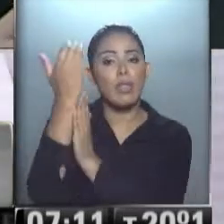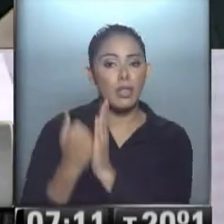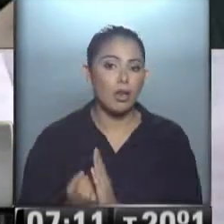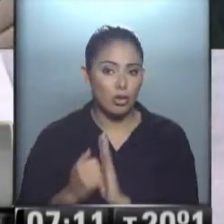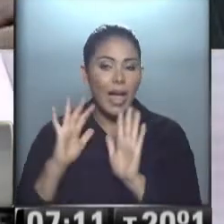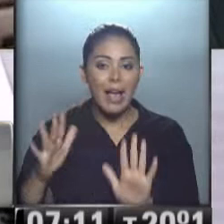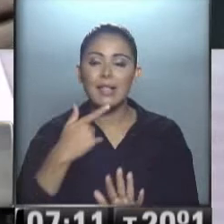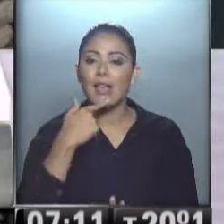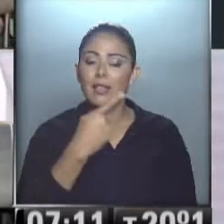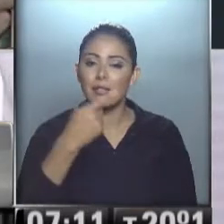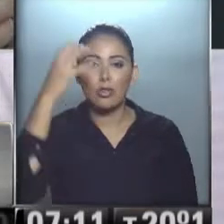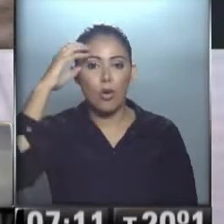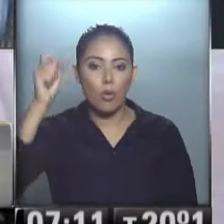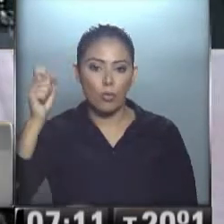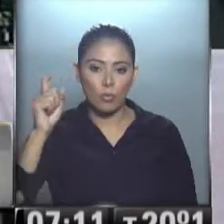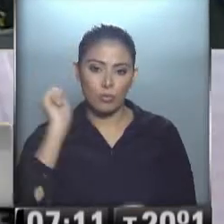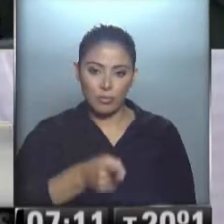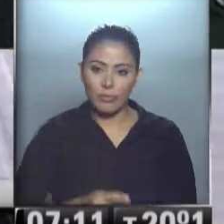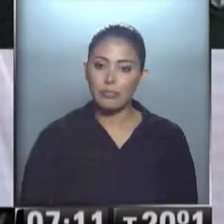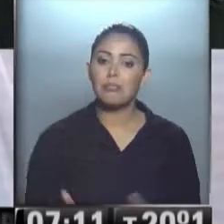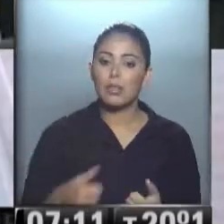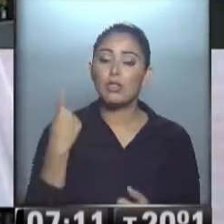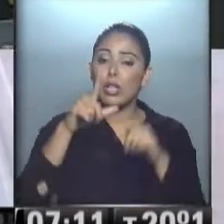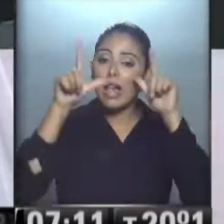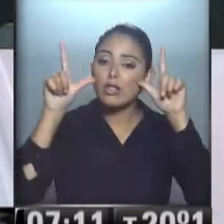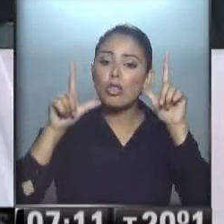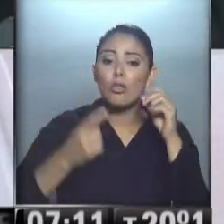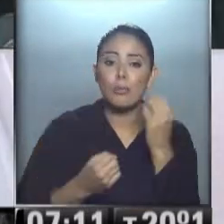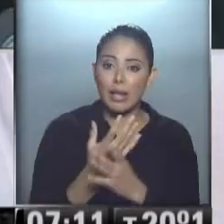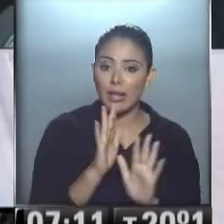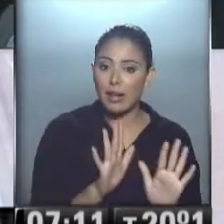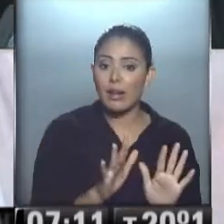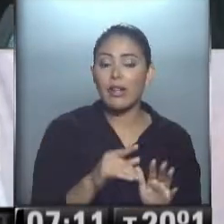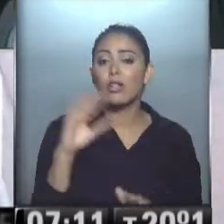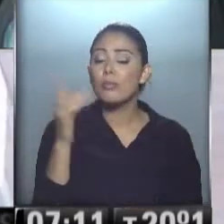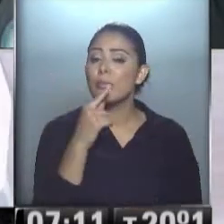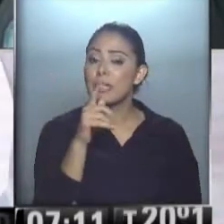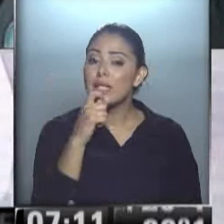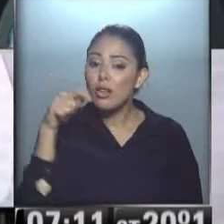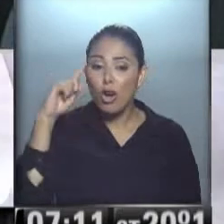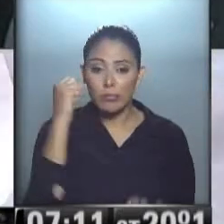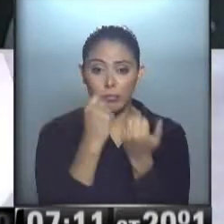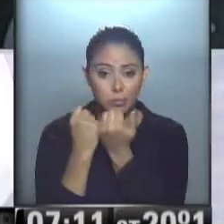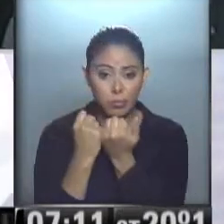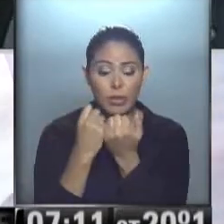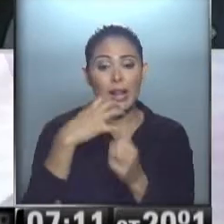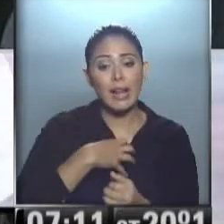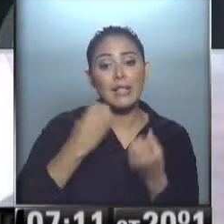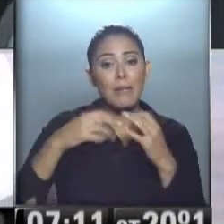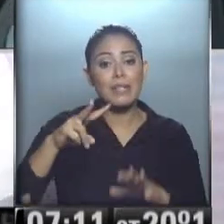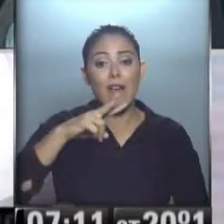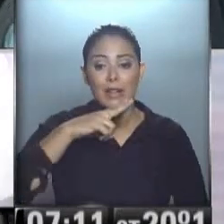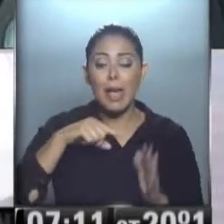lleva adelante la huelga docente ahora vamos a estar atentos durante toda la mañana todo indica que si hay acuerdo las clases comenzarían el día